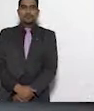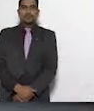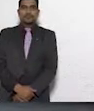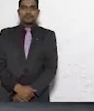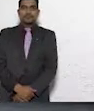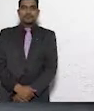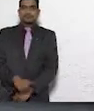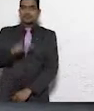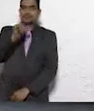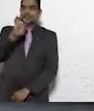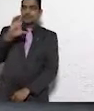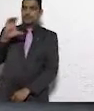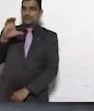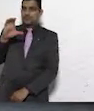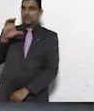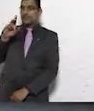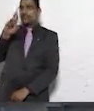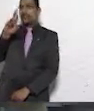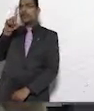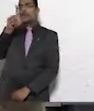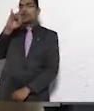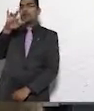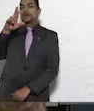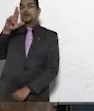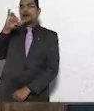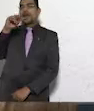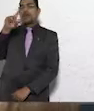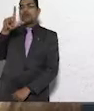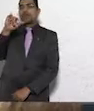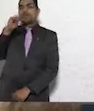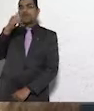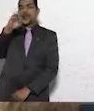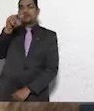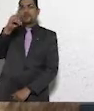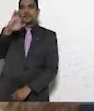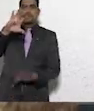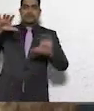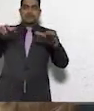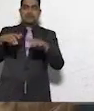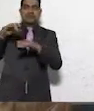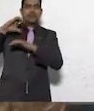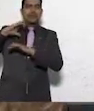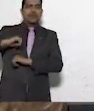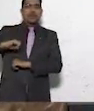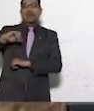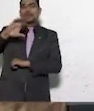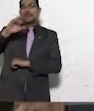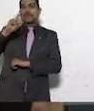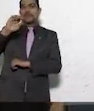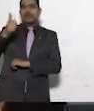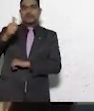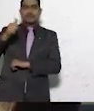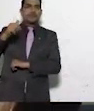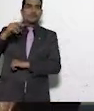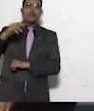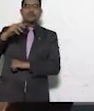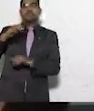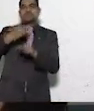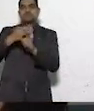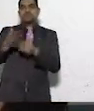El licenciado Luis Raúl González Pérez, presidente de la Comisión Nacional de los Derechos